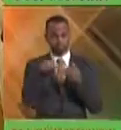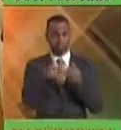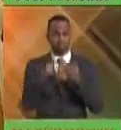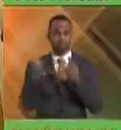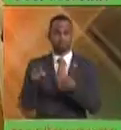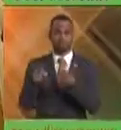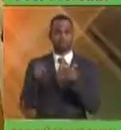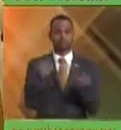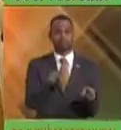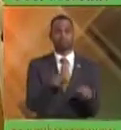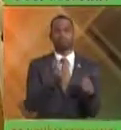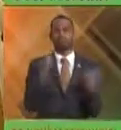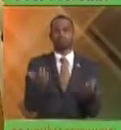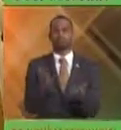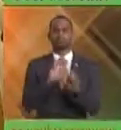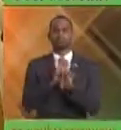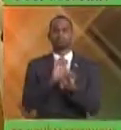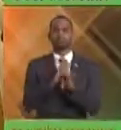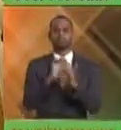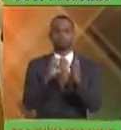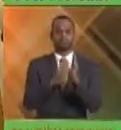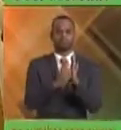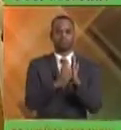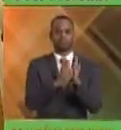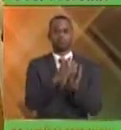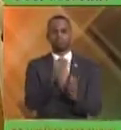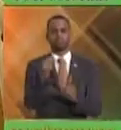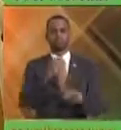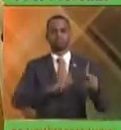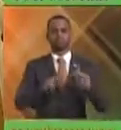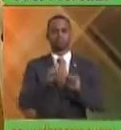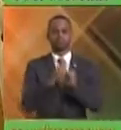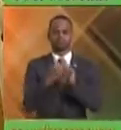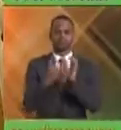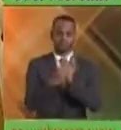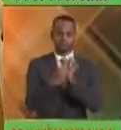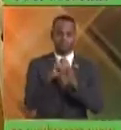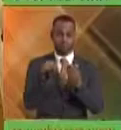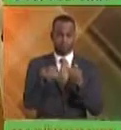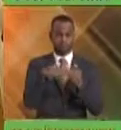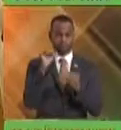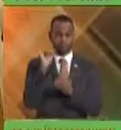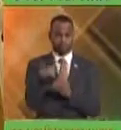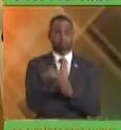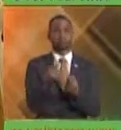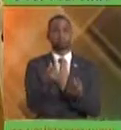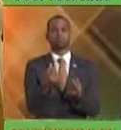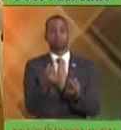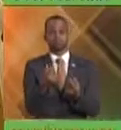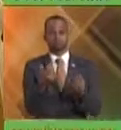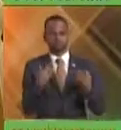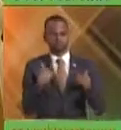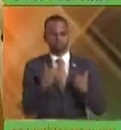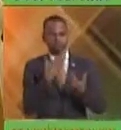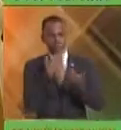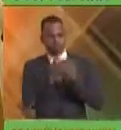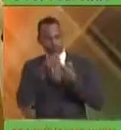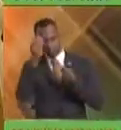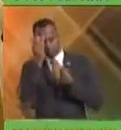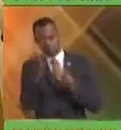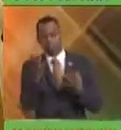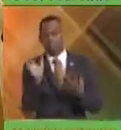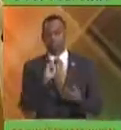se está discutiendo en este caso discapacidad y personas con discapacidad y en este sentido como nación tenemos buenas noticias y no